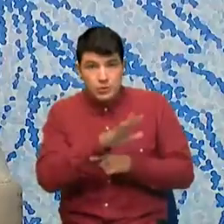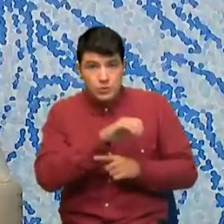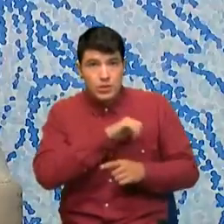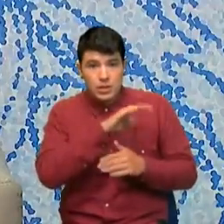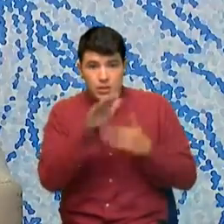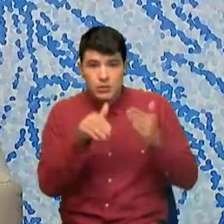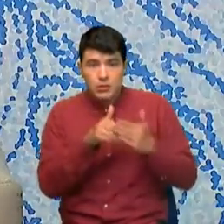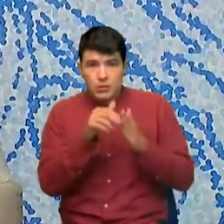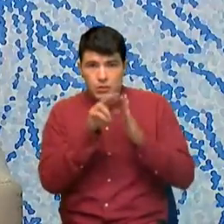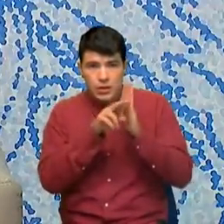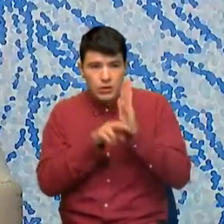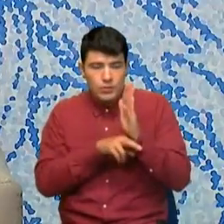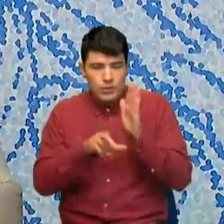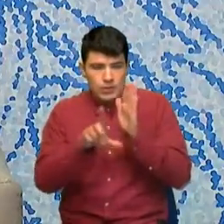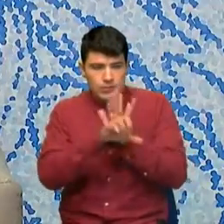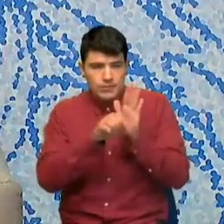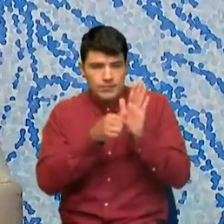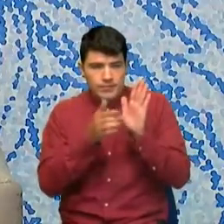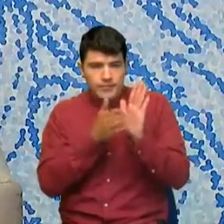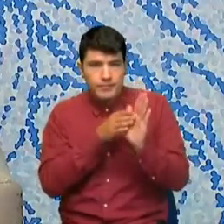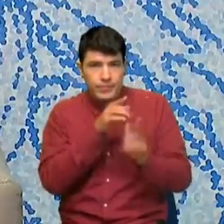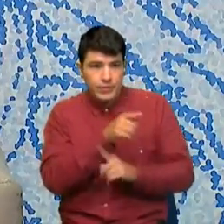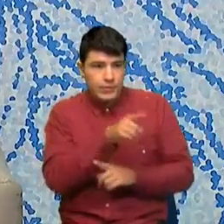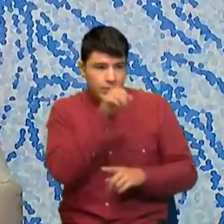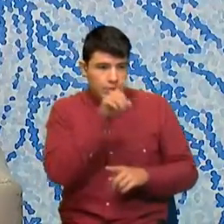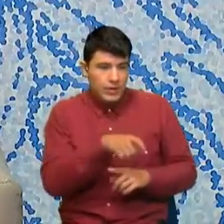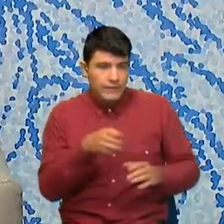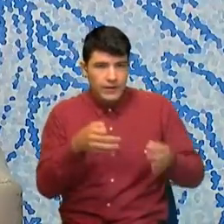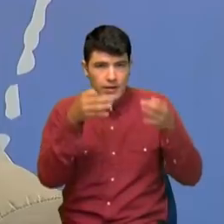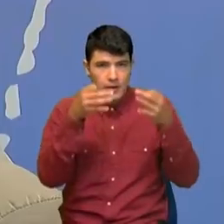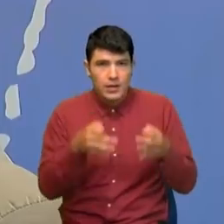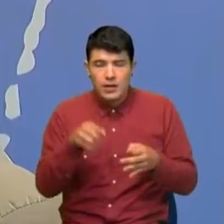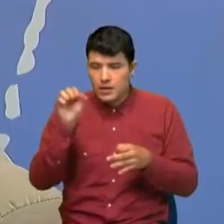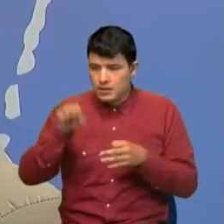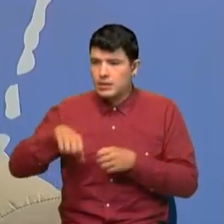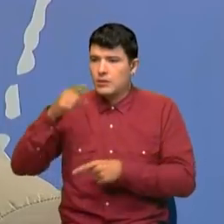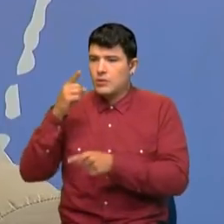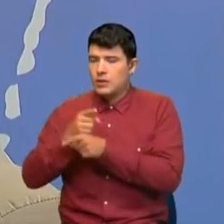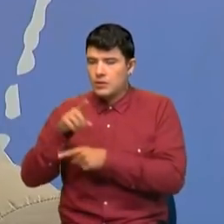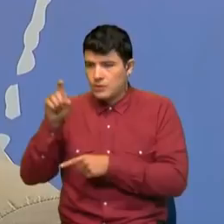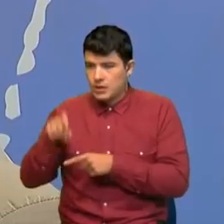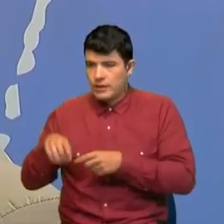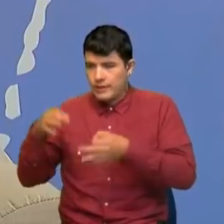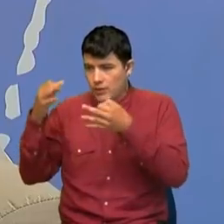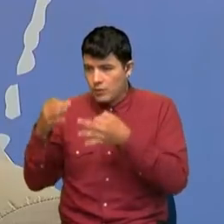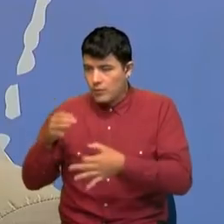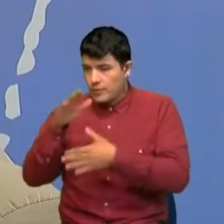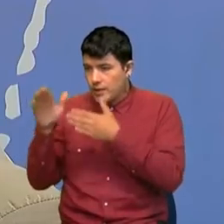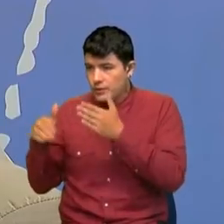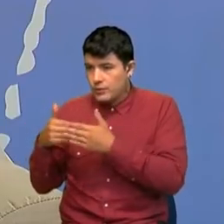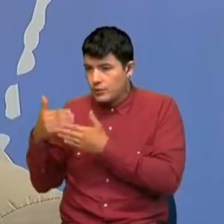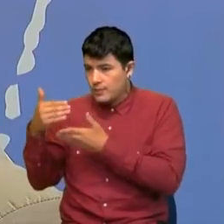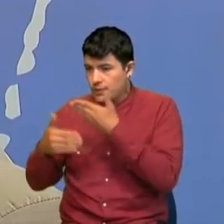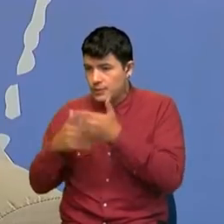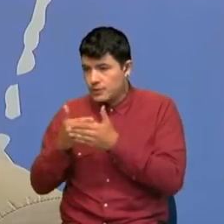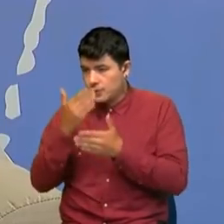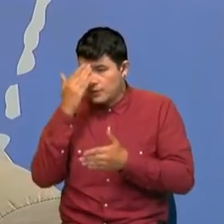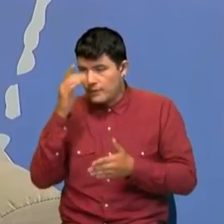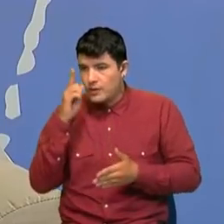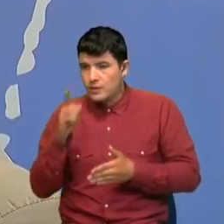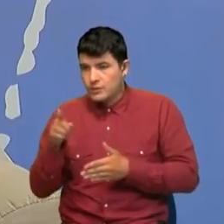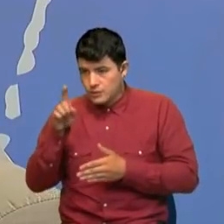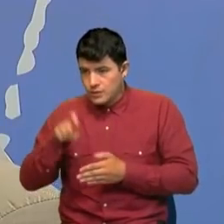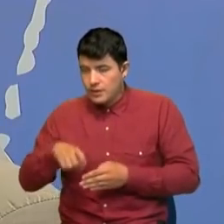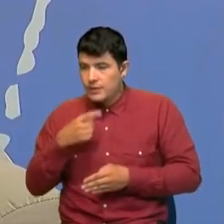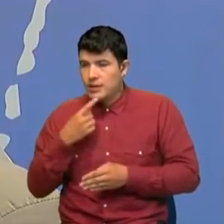de requisitos legales que se deben cumplir. Exacto, sí, se debe hacer todo el procedimiento ante la notaría y ahí se debe manifestar la voluntad